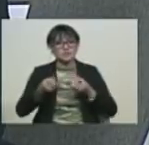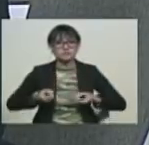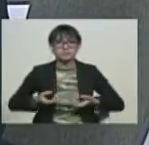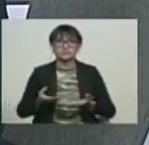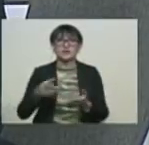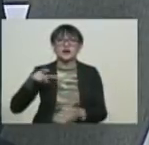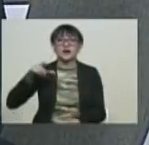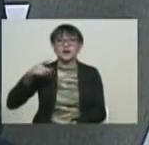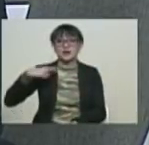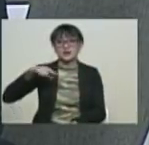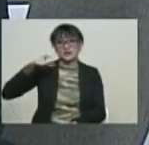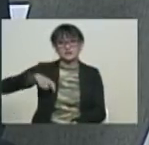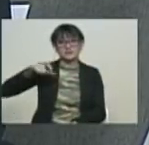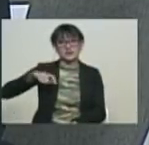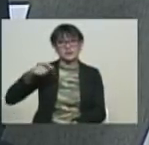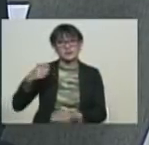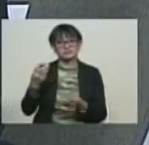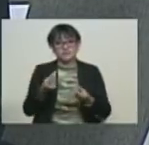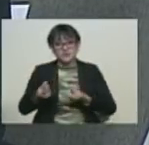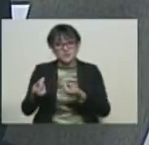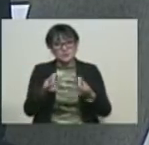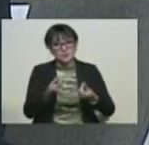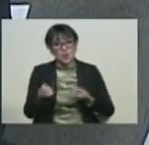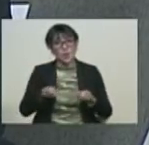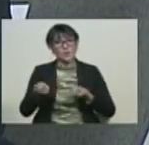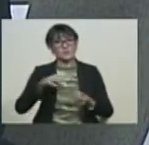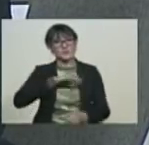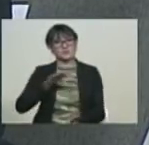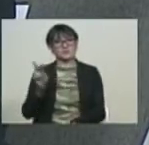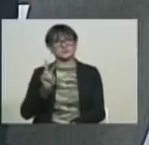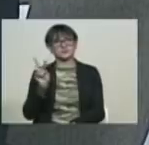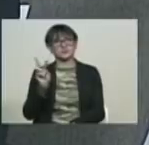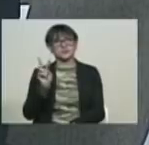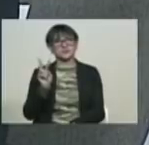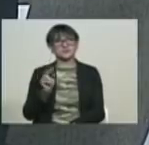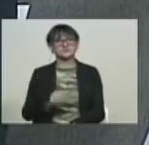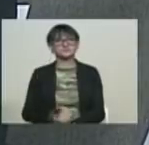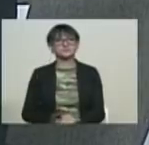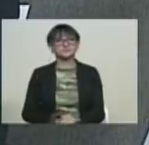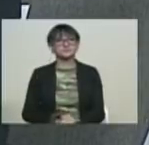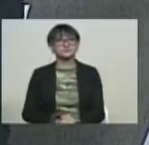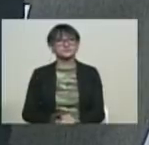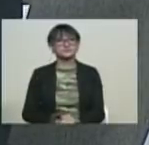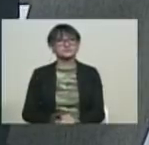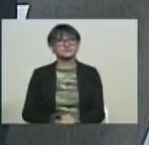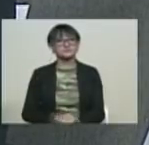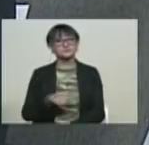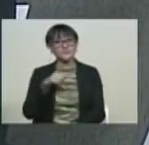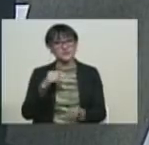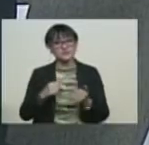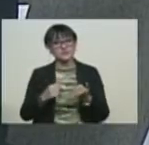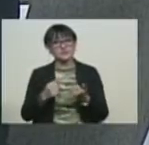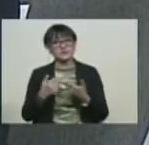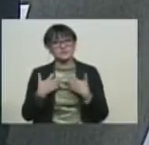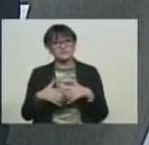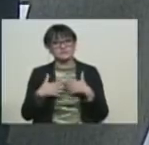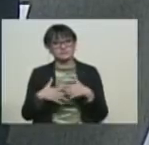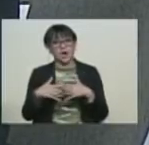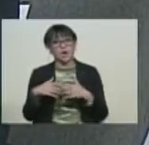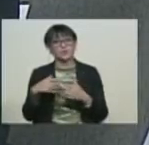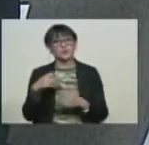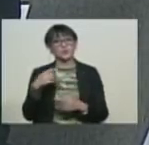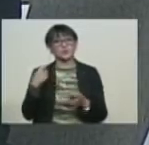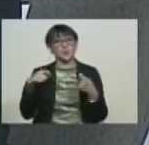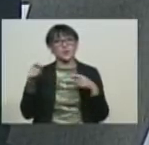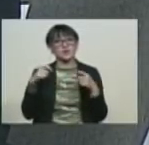que nosotros necesitamos para dinamizar la economía. Este es uno de los ejes del motor turismo, que es